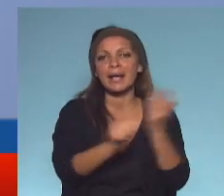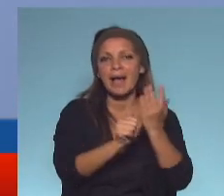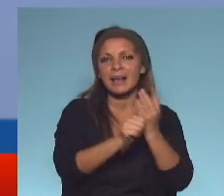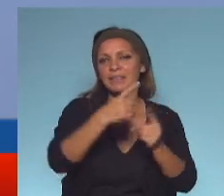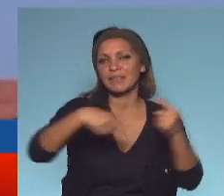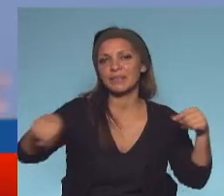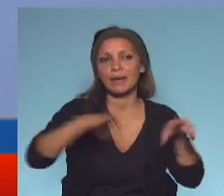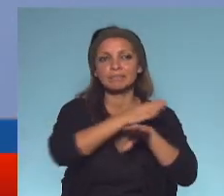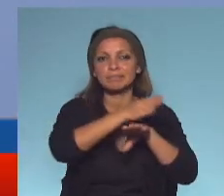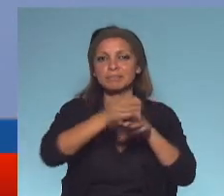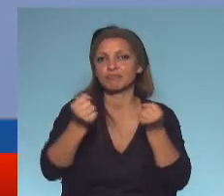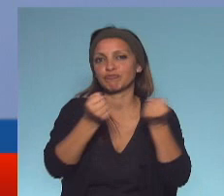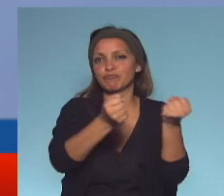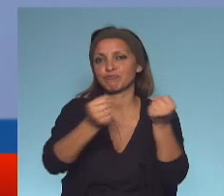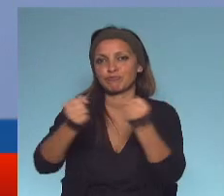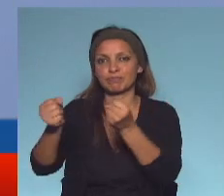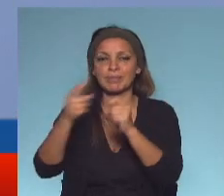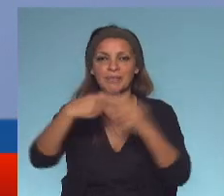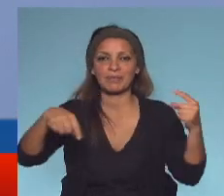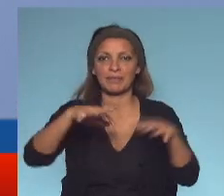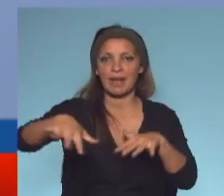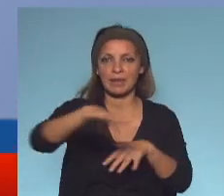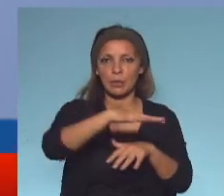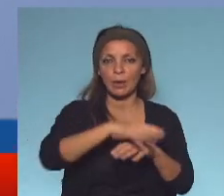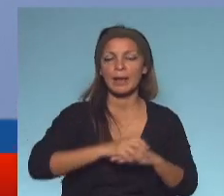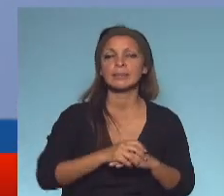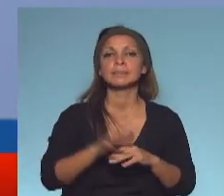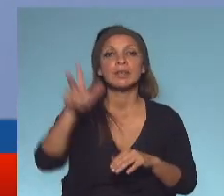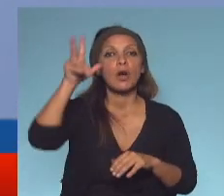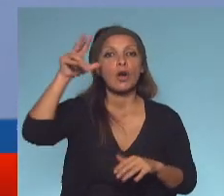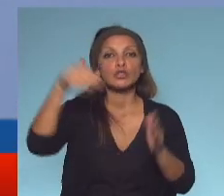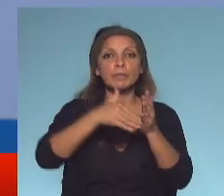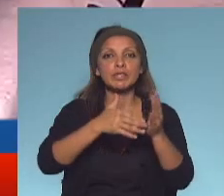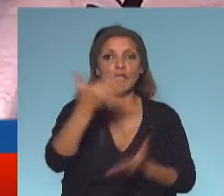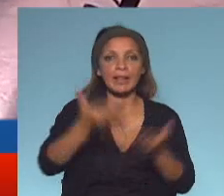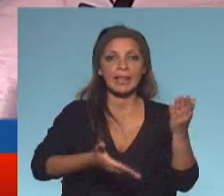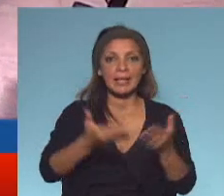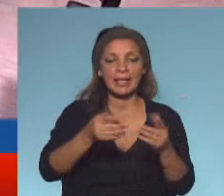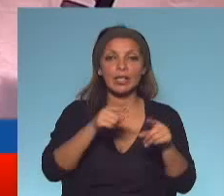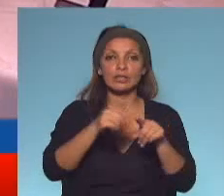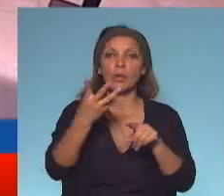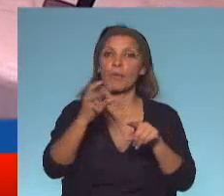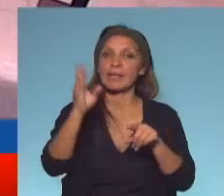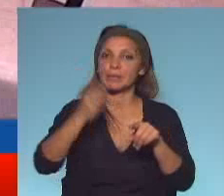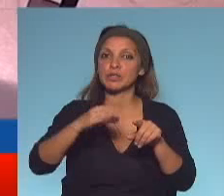diferentes lugares. Eso es un volumen inicial de más de 8 millones de kilos, 40% más que el acuerdo